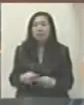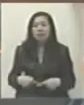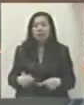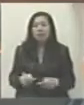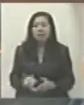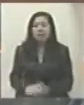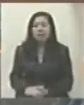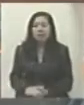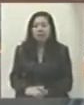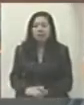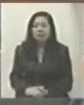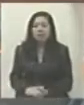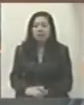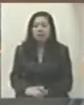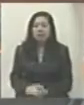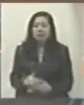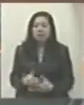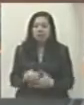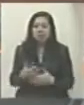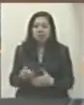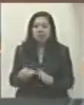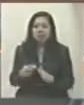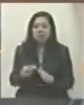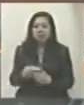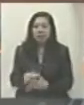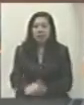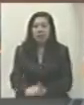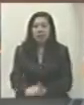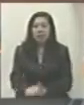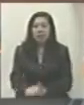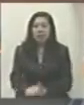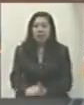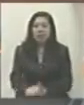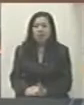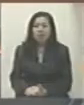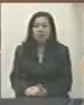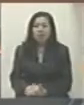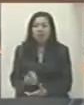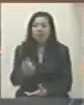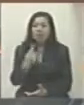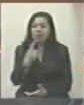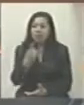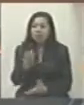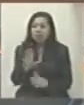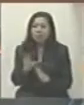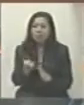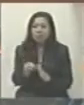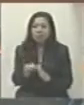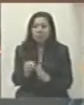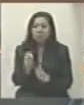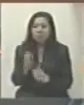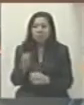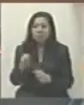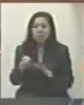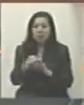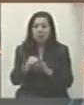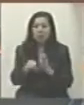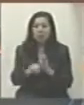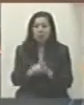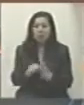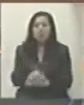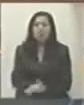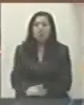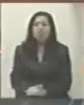discrecionalidad. Ese amplísimo rango de discrecionalidad es que uno dice, bueno, se va a cumplir primero el mandato constitucional, que primero